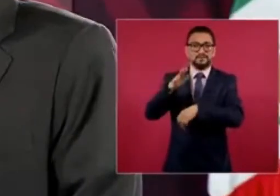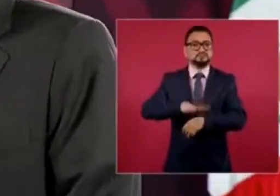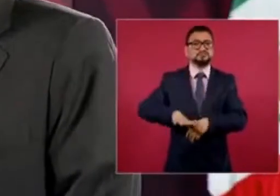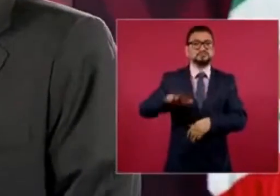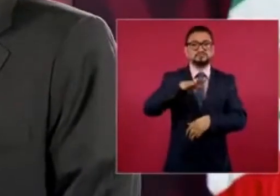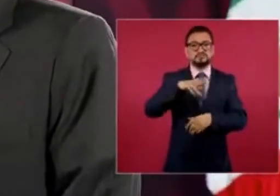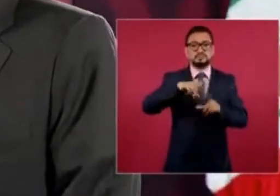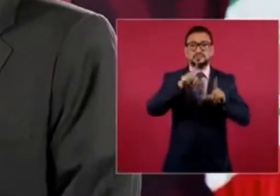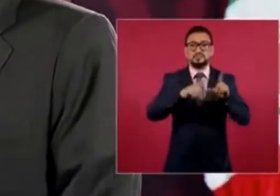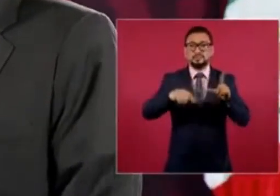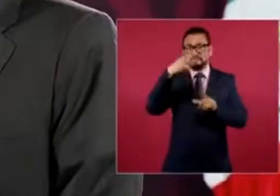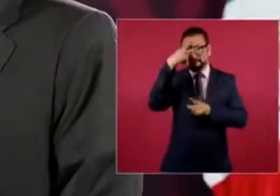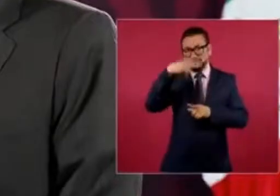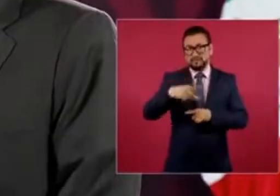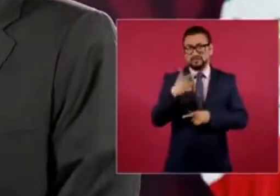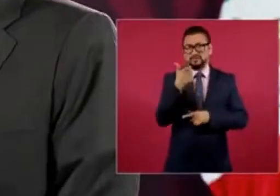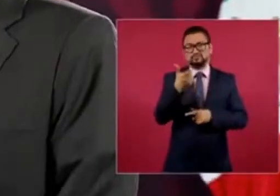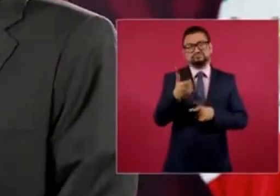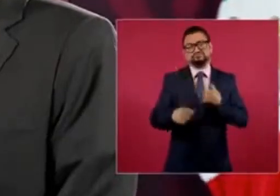país.